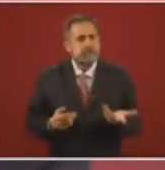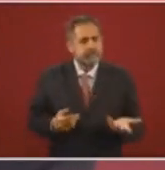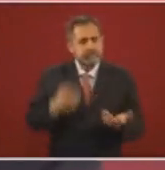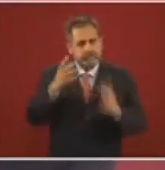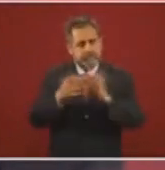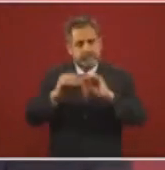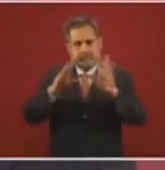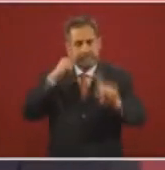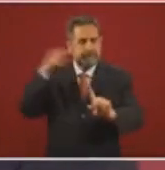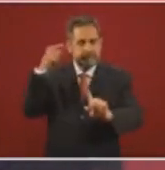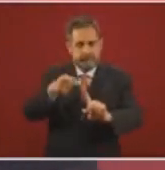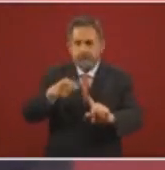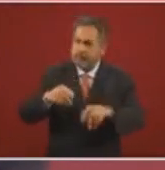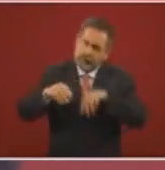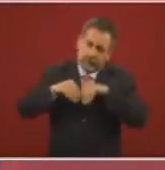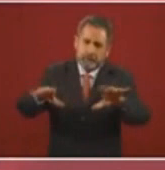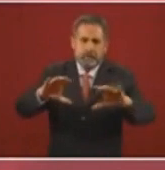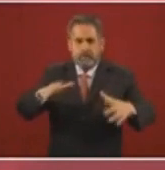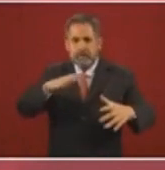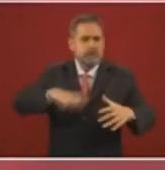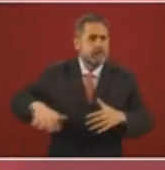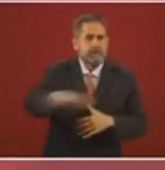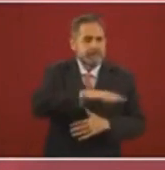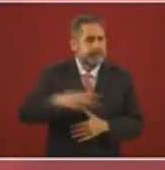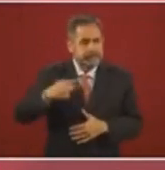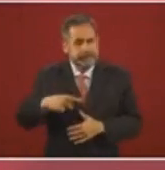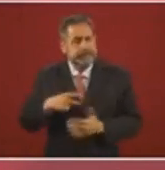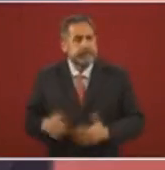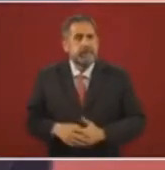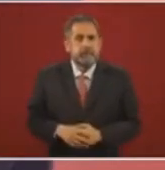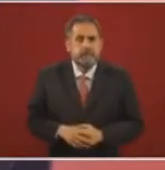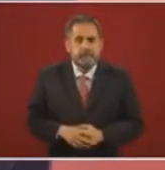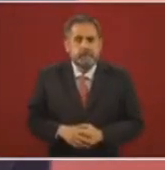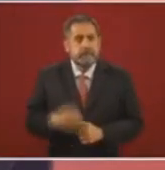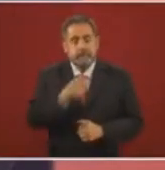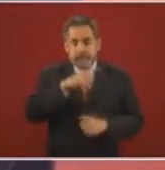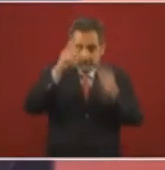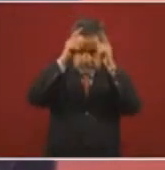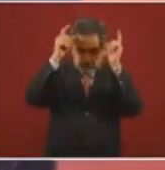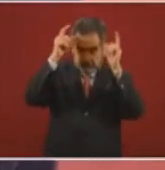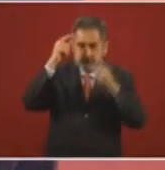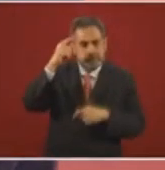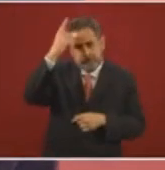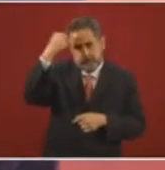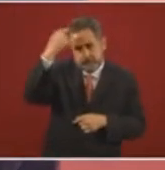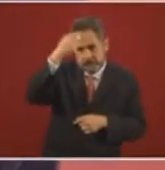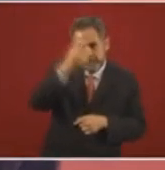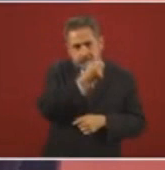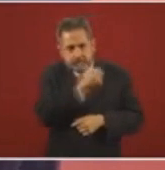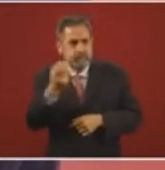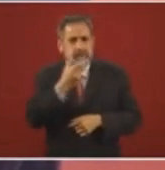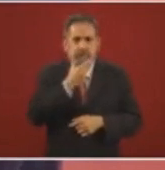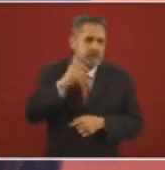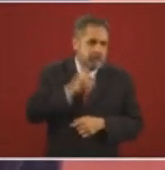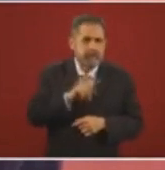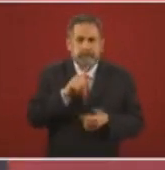interesa hablar también a la comunidad a la población las enfermeras en particular y varias otros